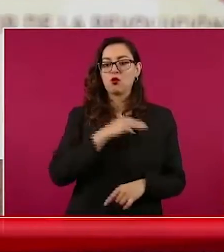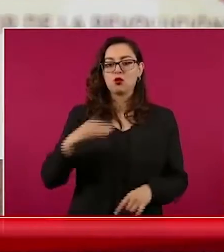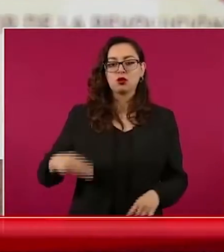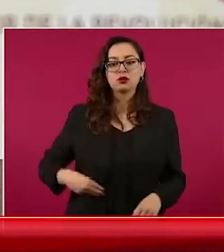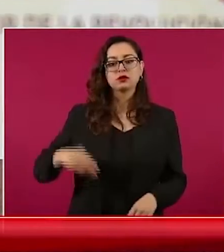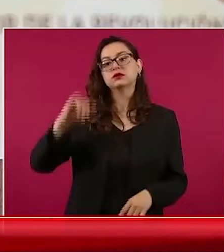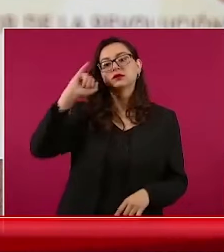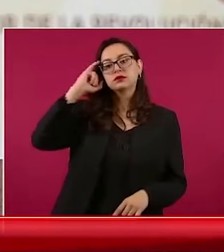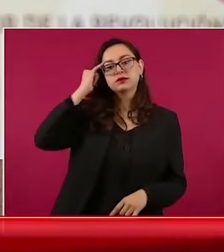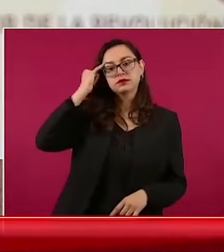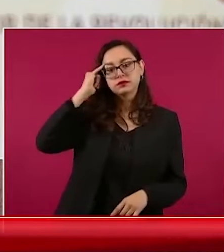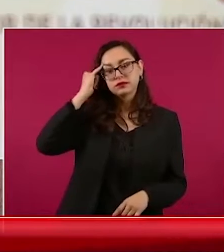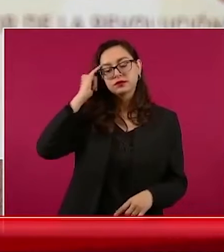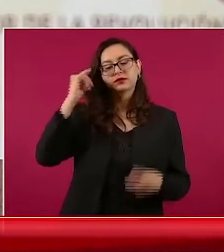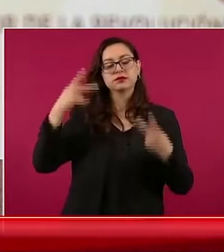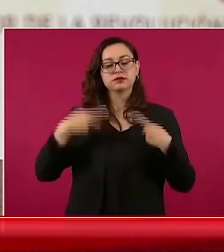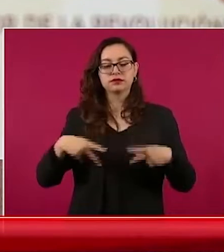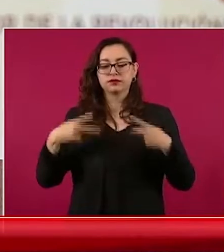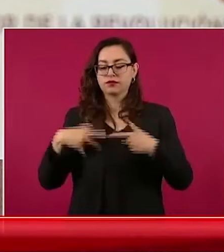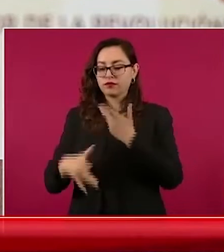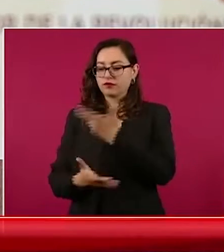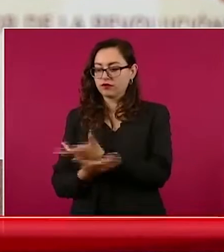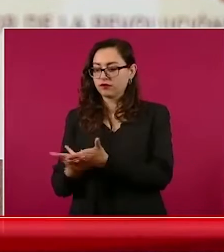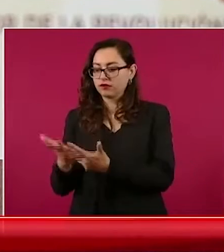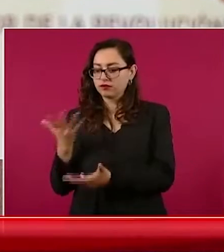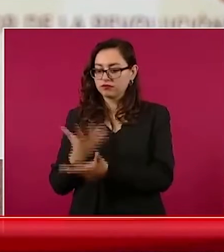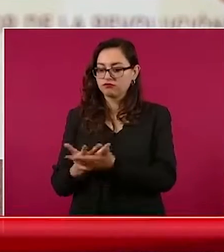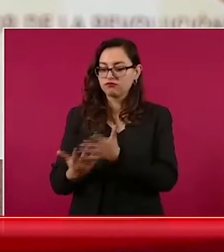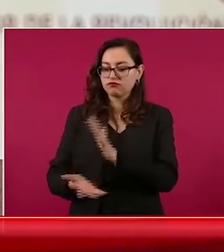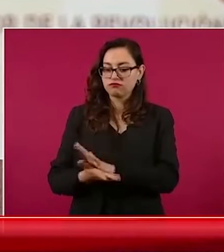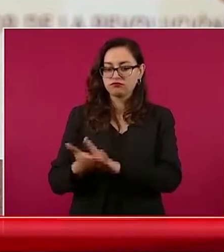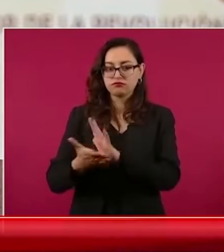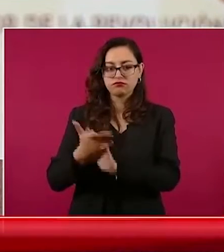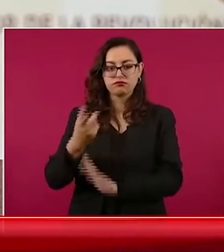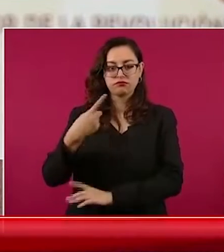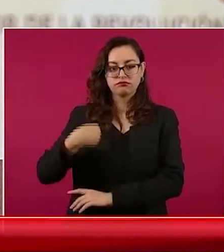los caminos que está haciendo la gente con nuestro apoyo,